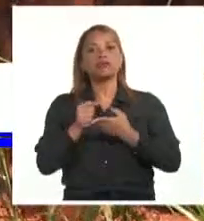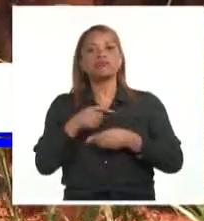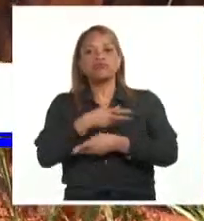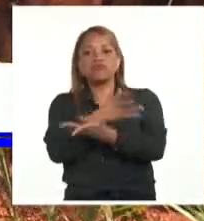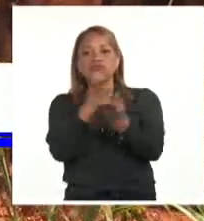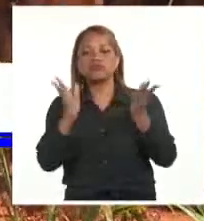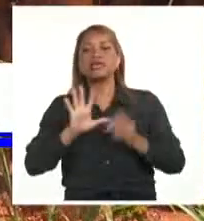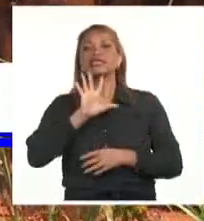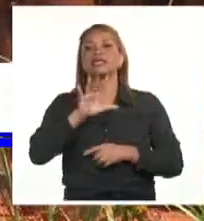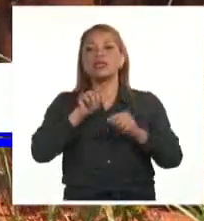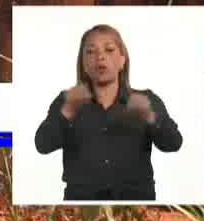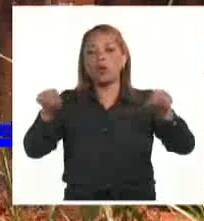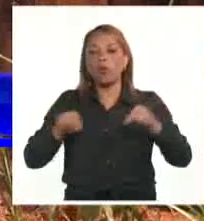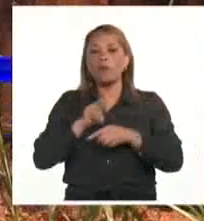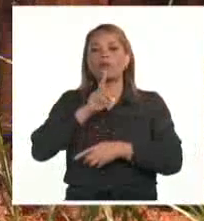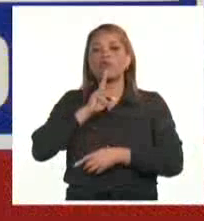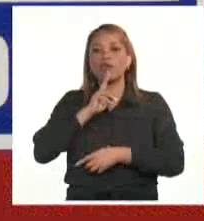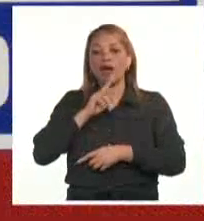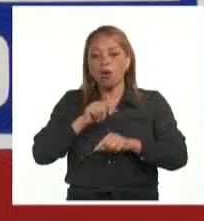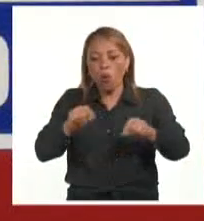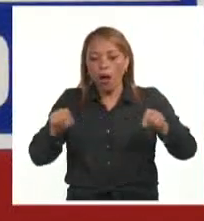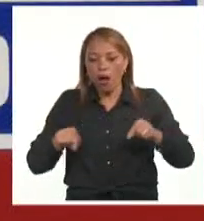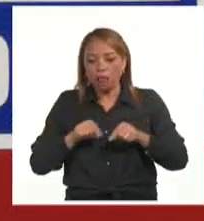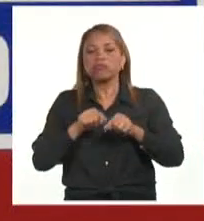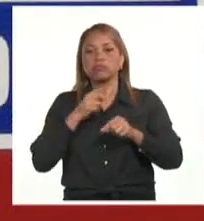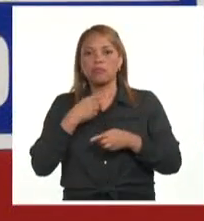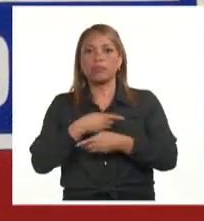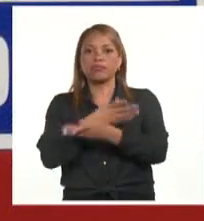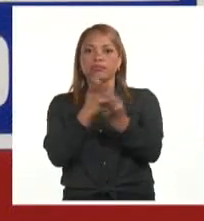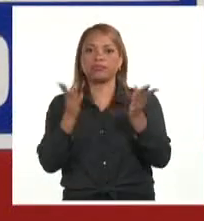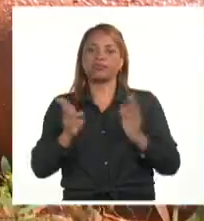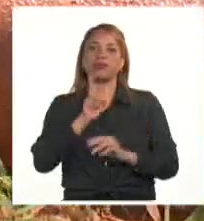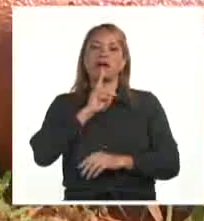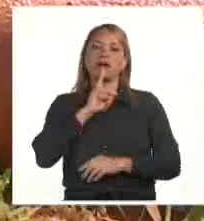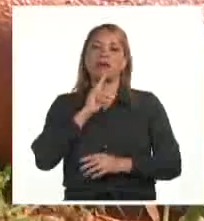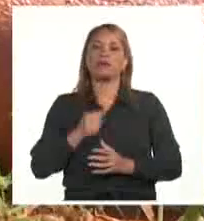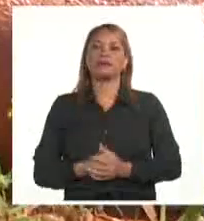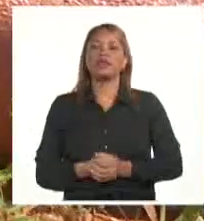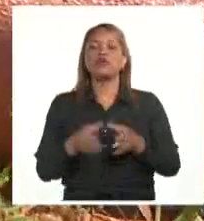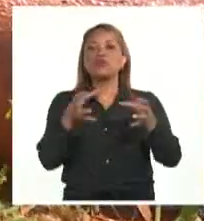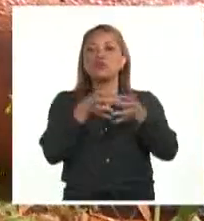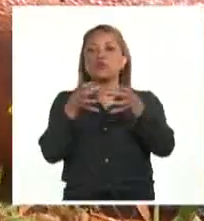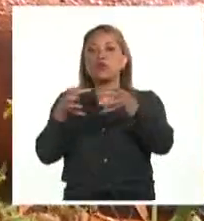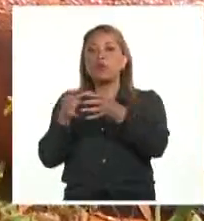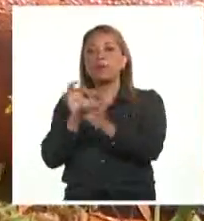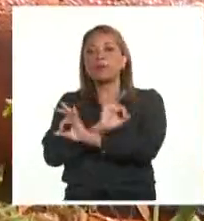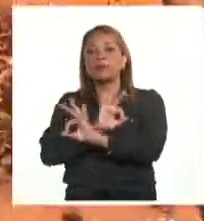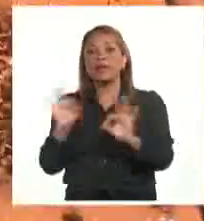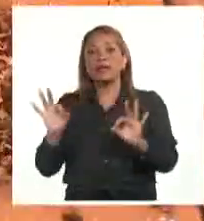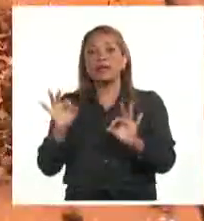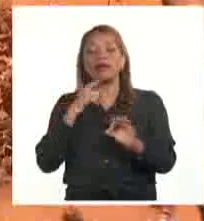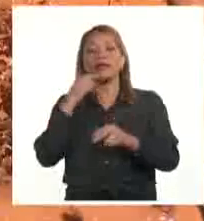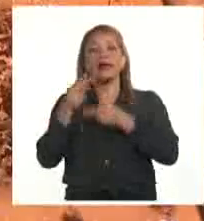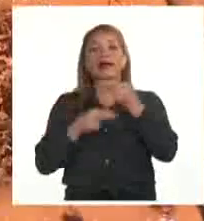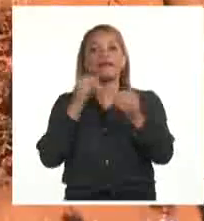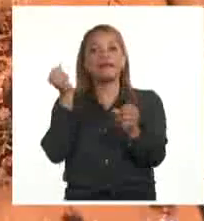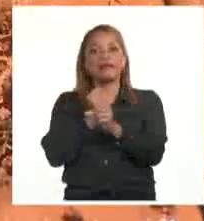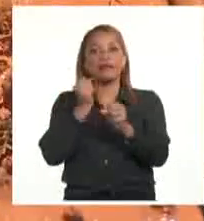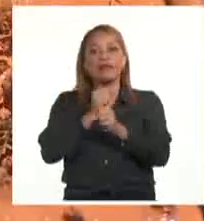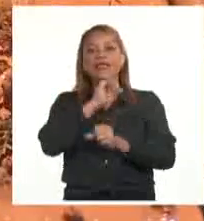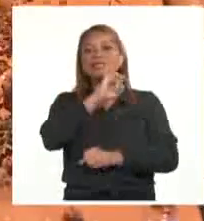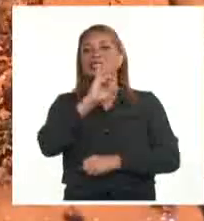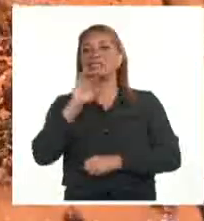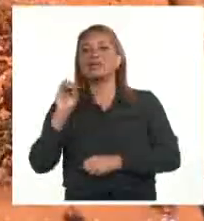aquí de lo que va a ser el acueducto de San Antonio. Brigadas especializadas ejecutan la excavación en 60